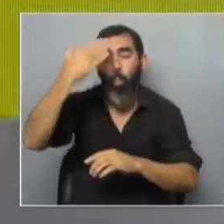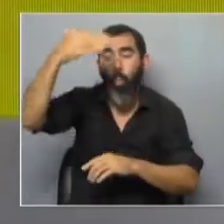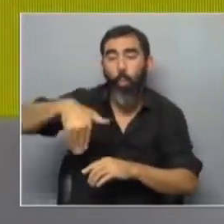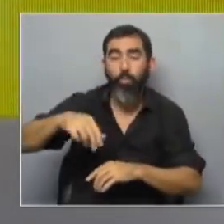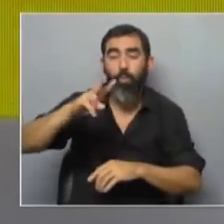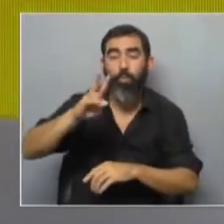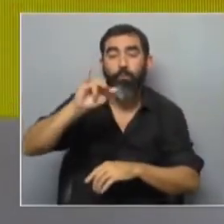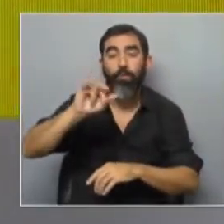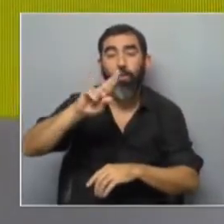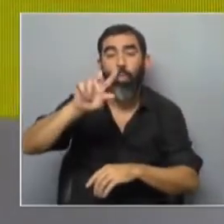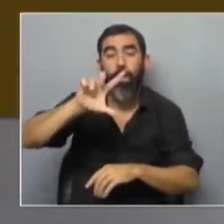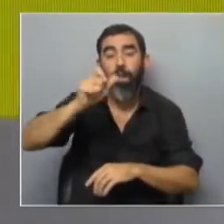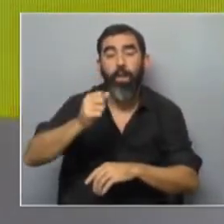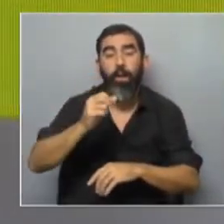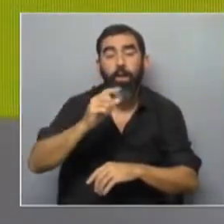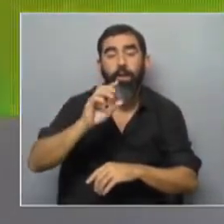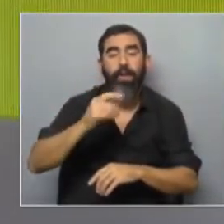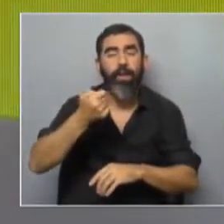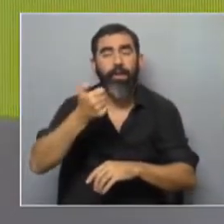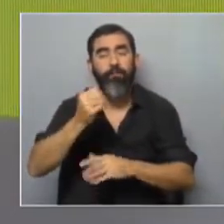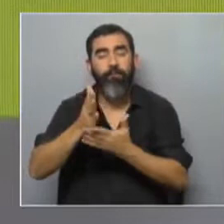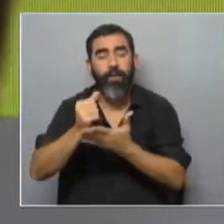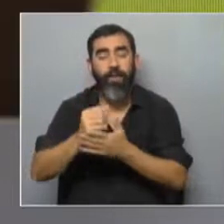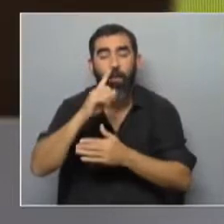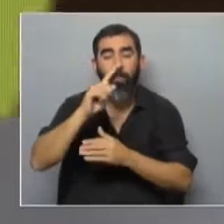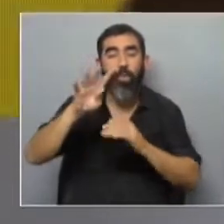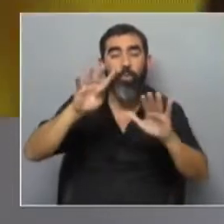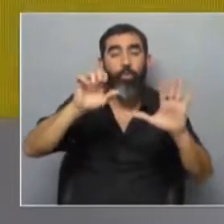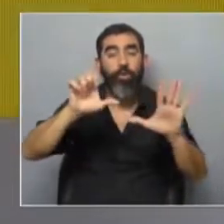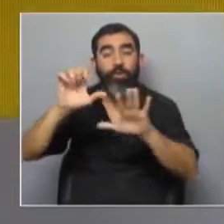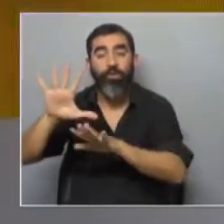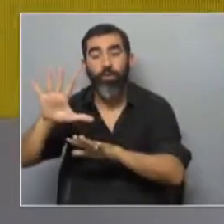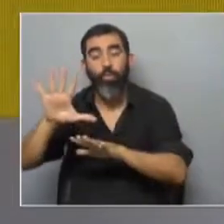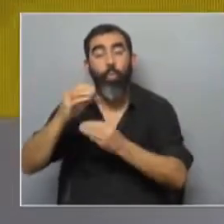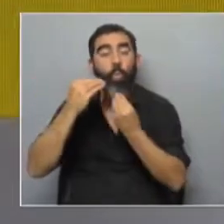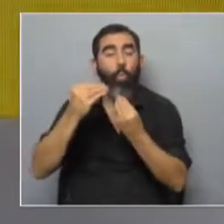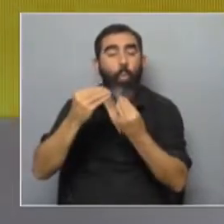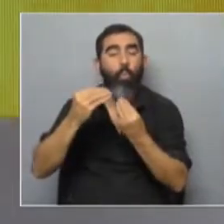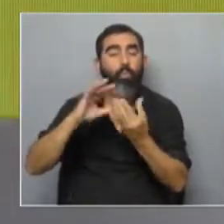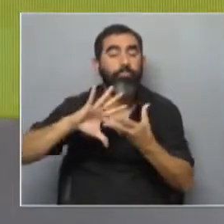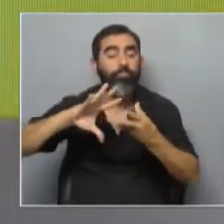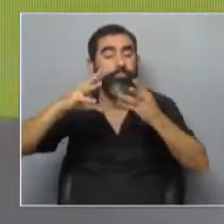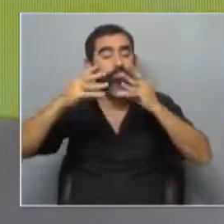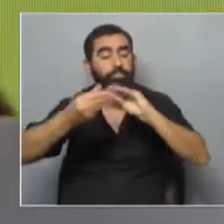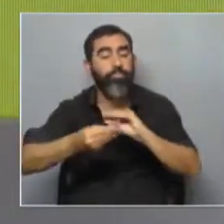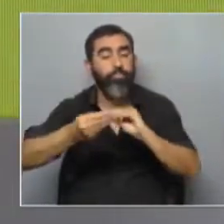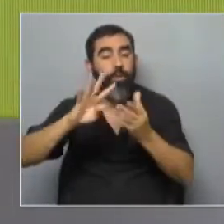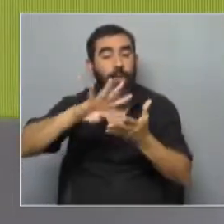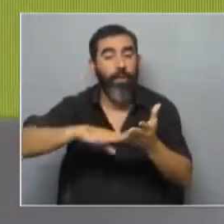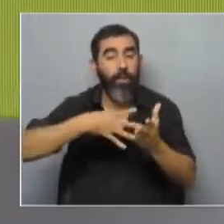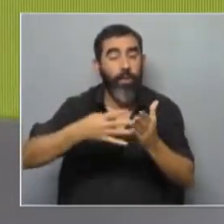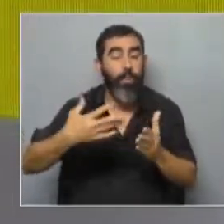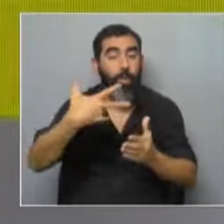viruela en Uruguay fue en Rivera en 1965. Entonces, bueno, ¿cómo responde, cómo se adecua un esquema de